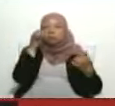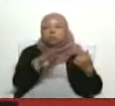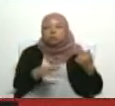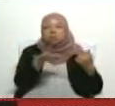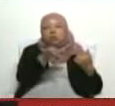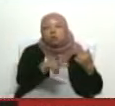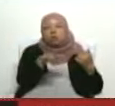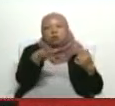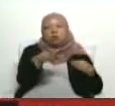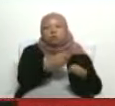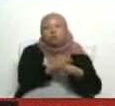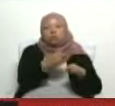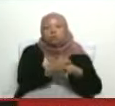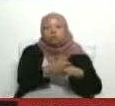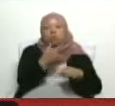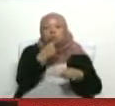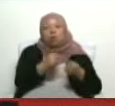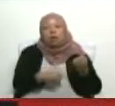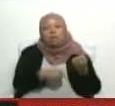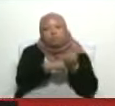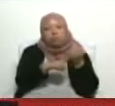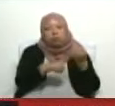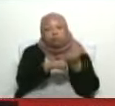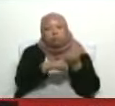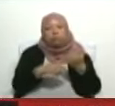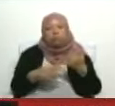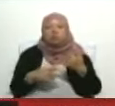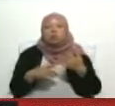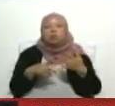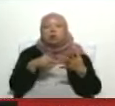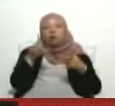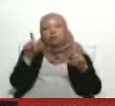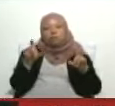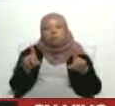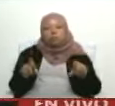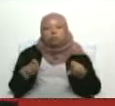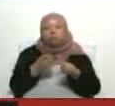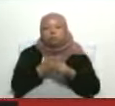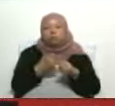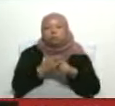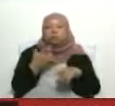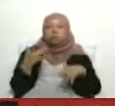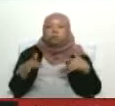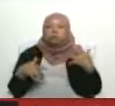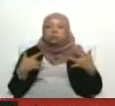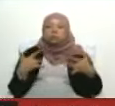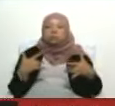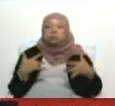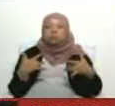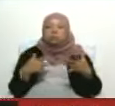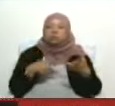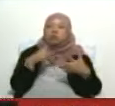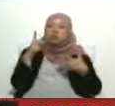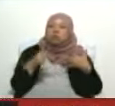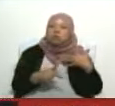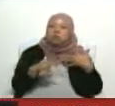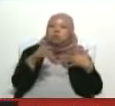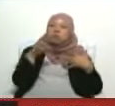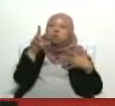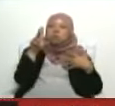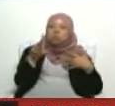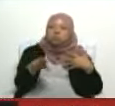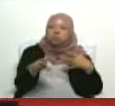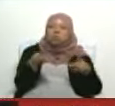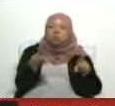personas que ellos han referido son sus colaboradores, y las pruebas las verán ustedes de manera progresiva durante estos días,